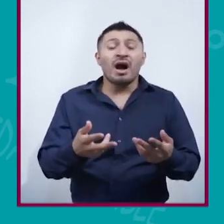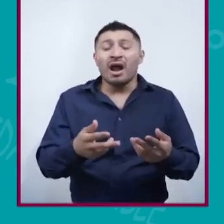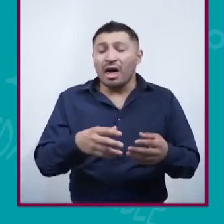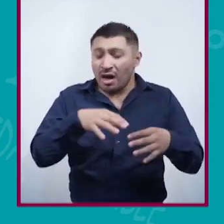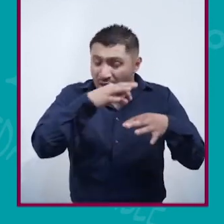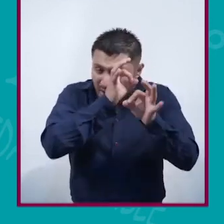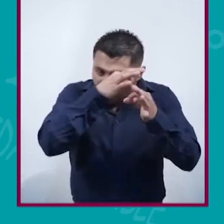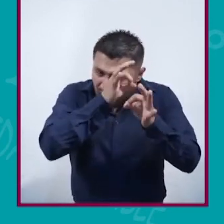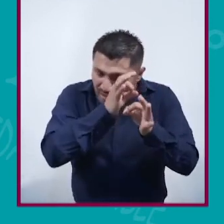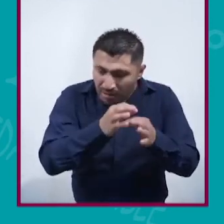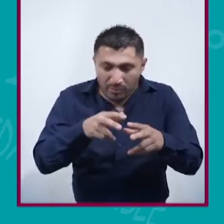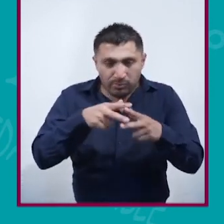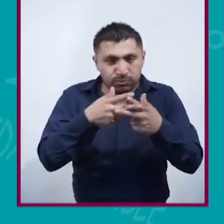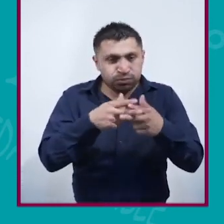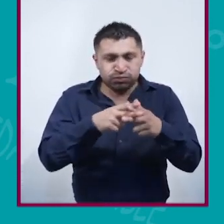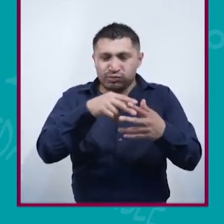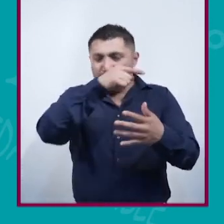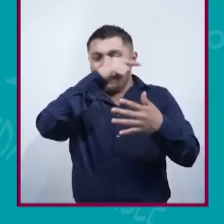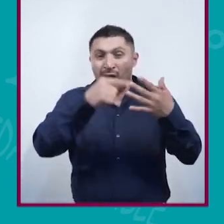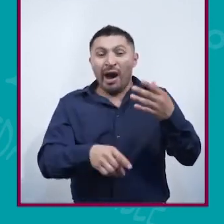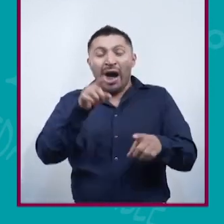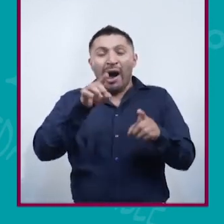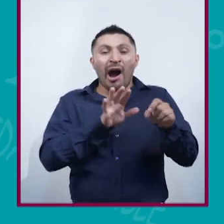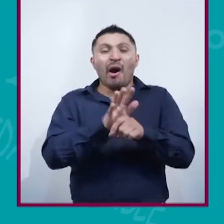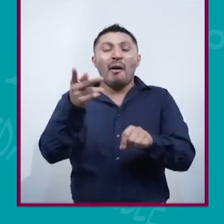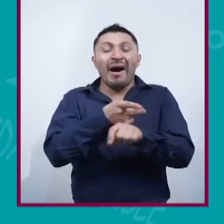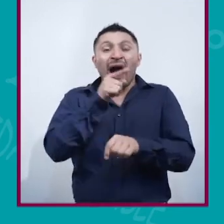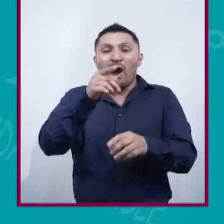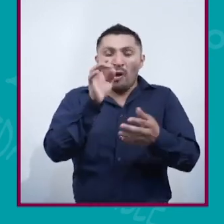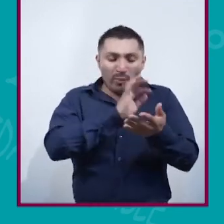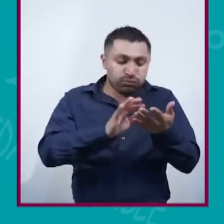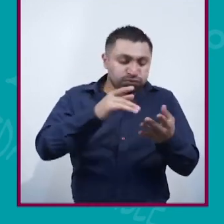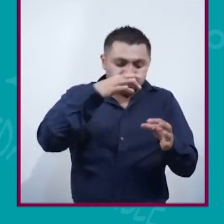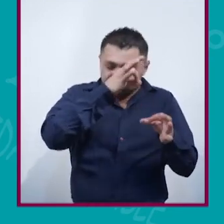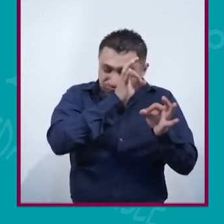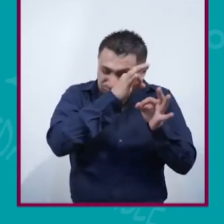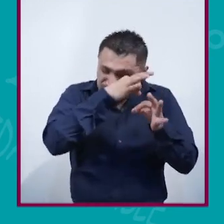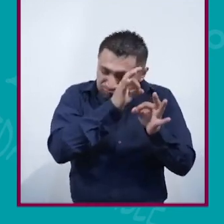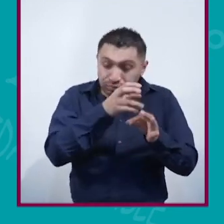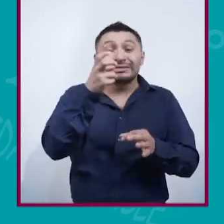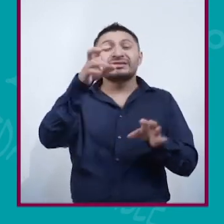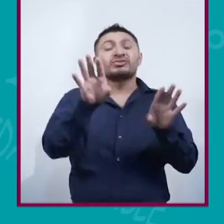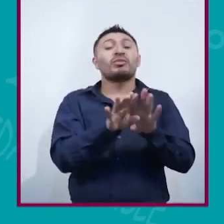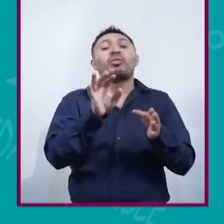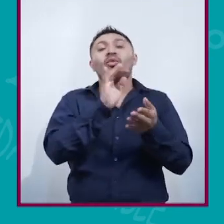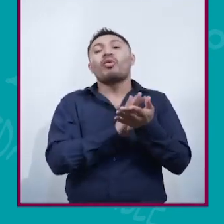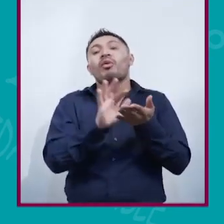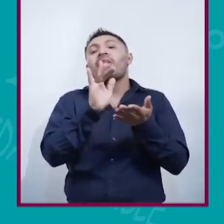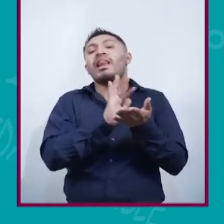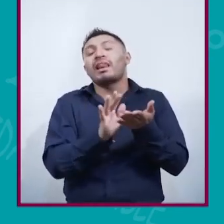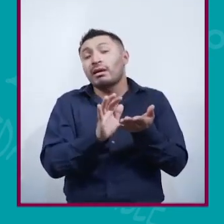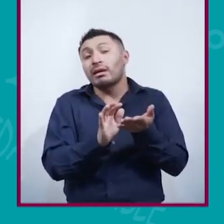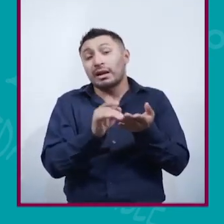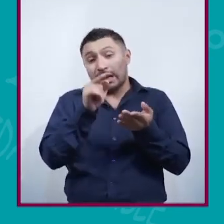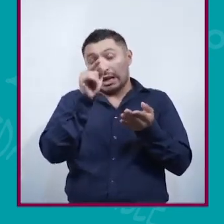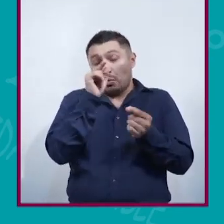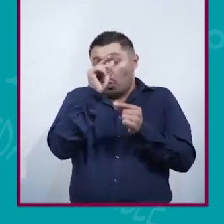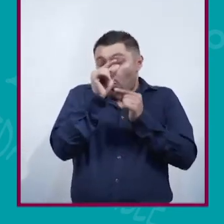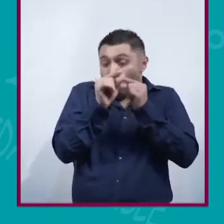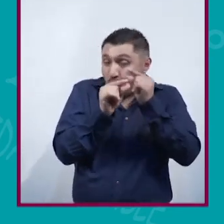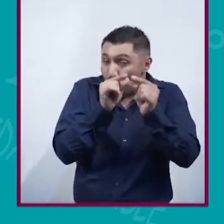velocidad, lente, de acuerdo a lo que está pasando. Estás haciendo una lectura del hecho y lo